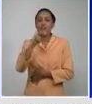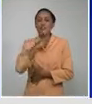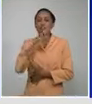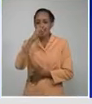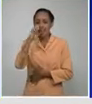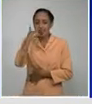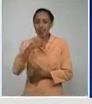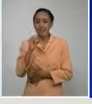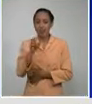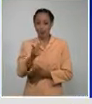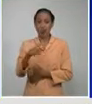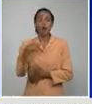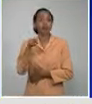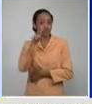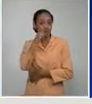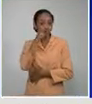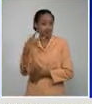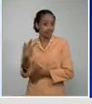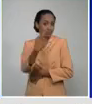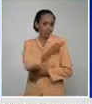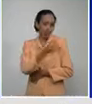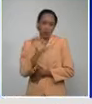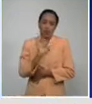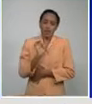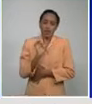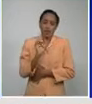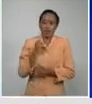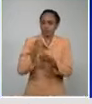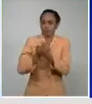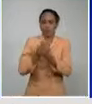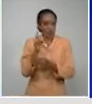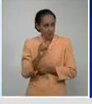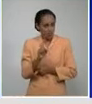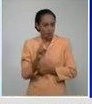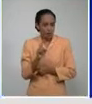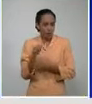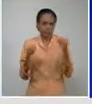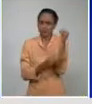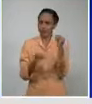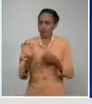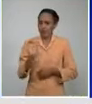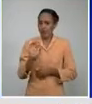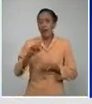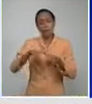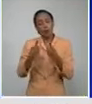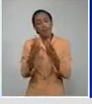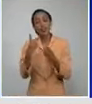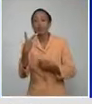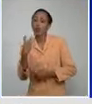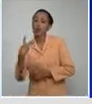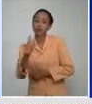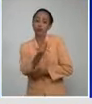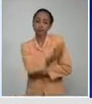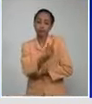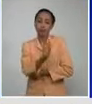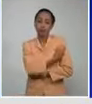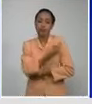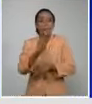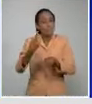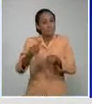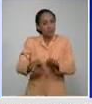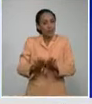vacunal Soberana 02. Inmunizado todavía, y porque realmente me faltan 2 dosis más. Pero